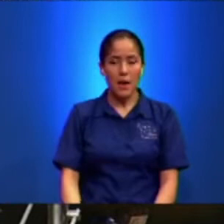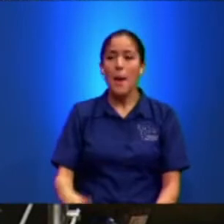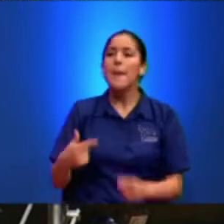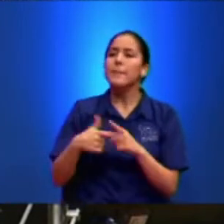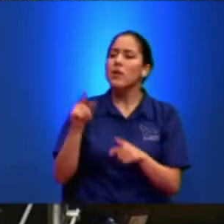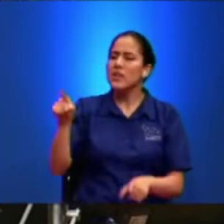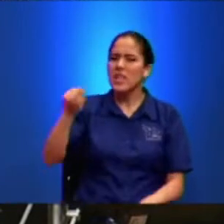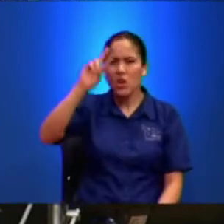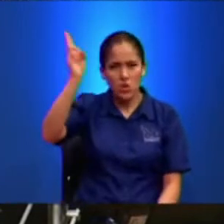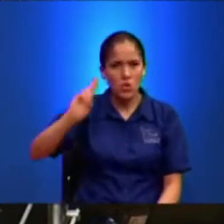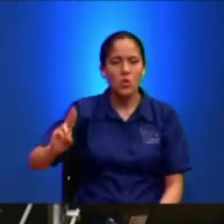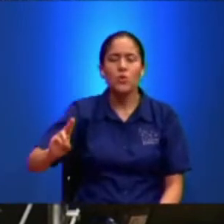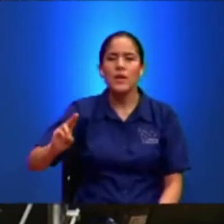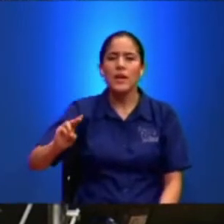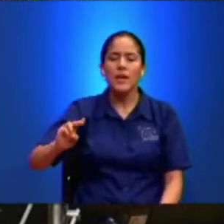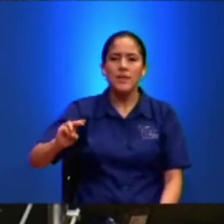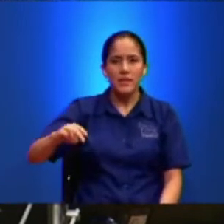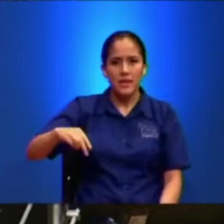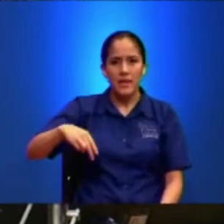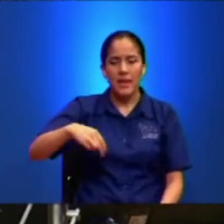Nunca Te Han Enviado Y A Mí Si Me Enviaron